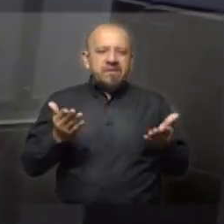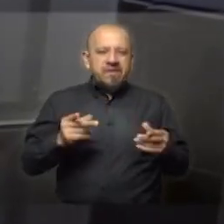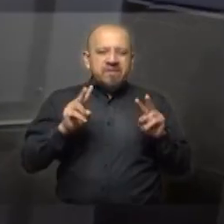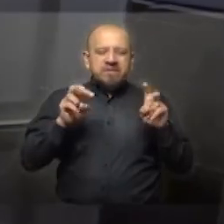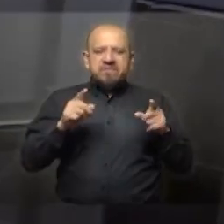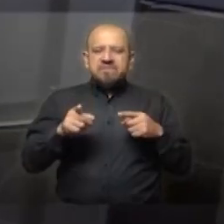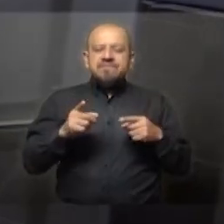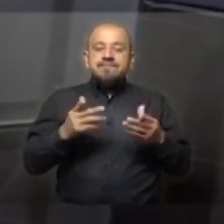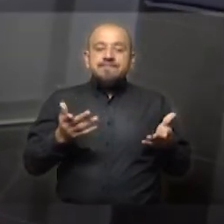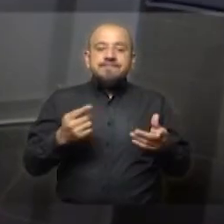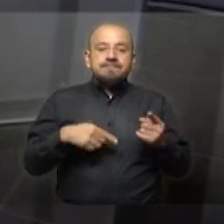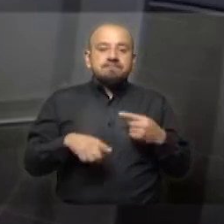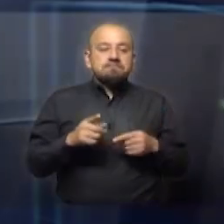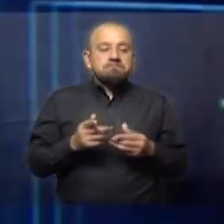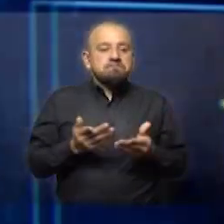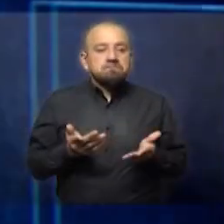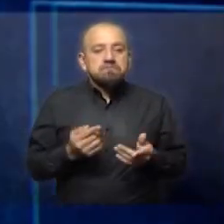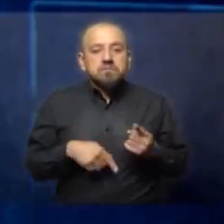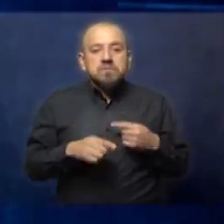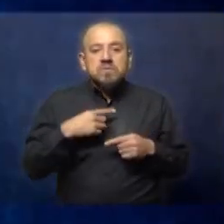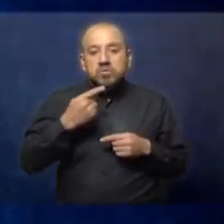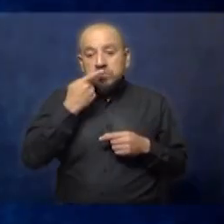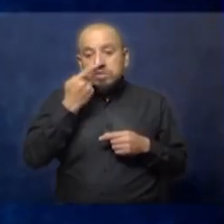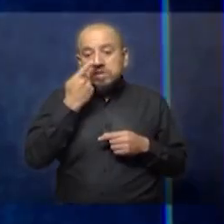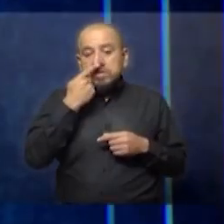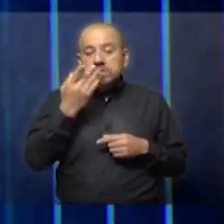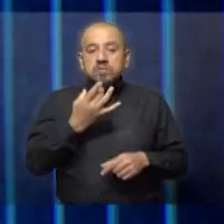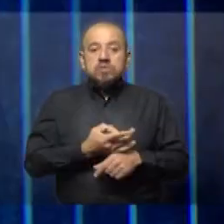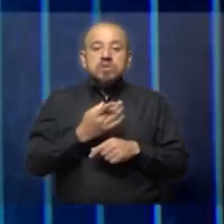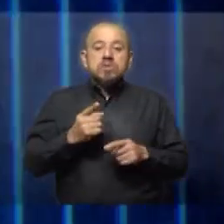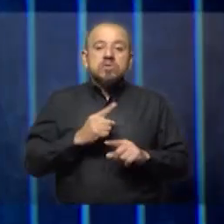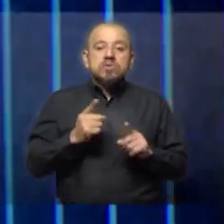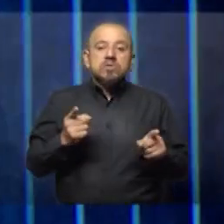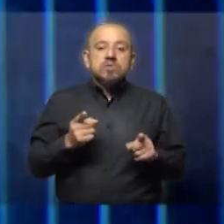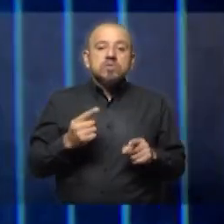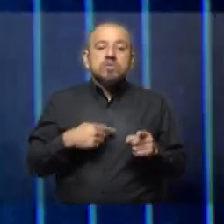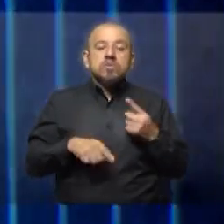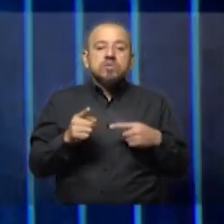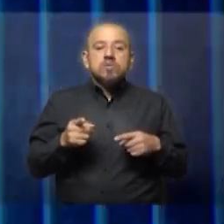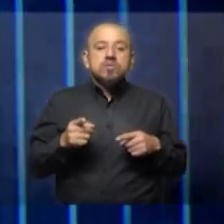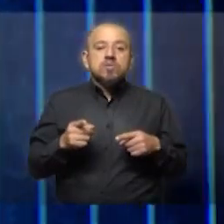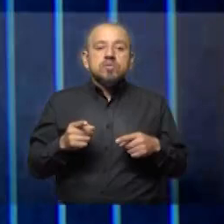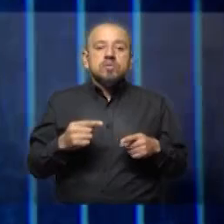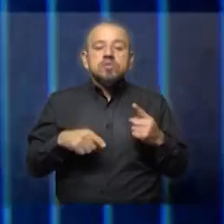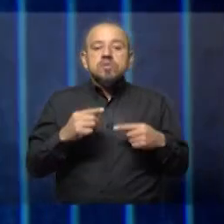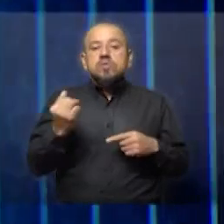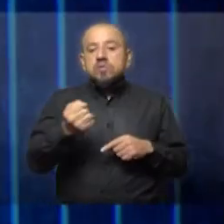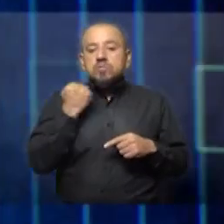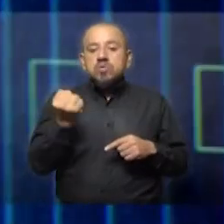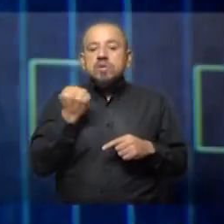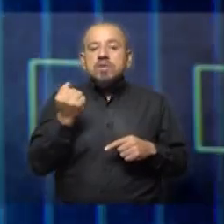tema que no no revestía demasiado este interés académico Así que eso es un aspecto valioso pero es importante